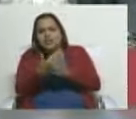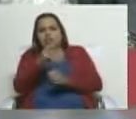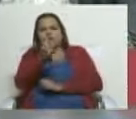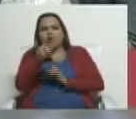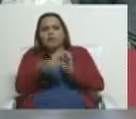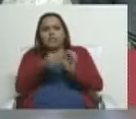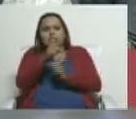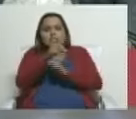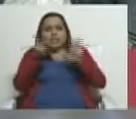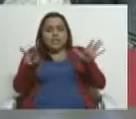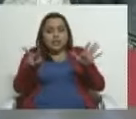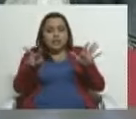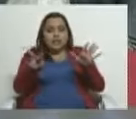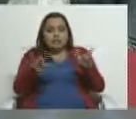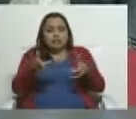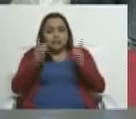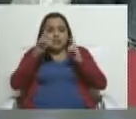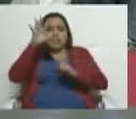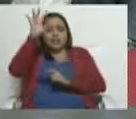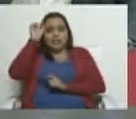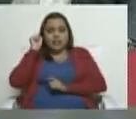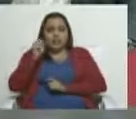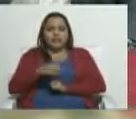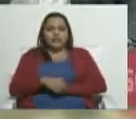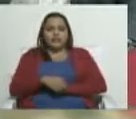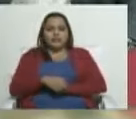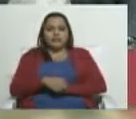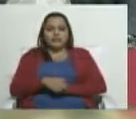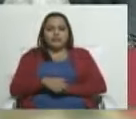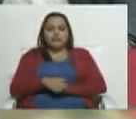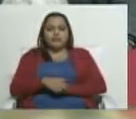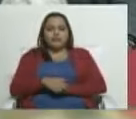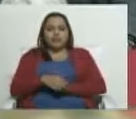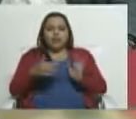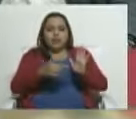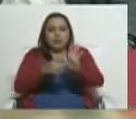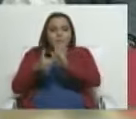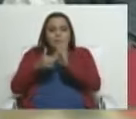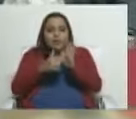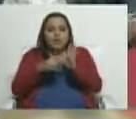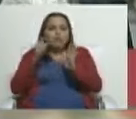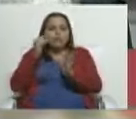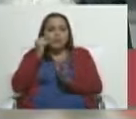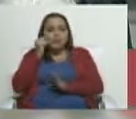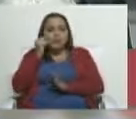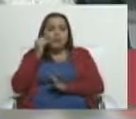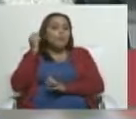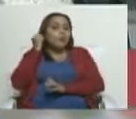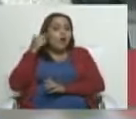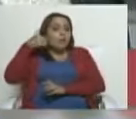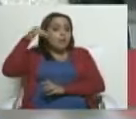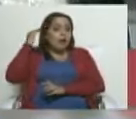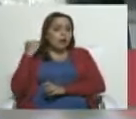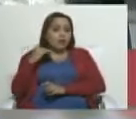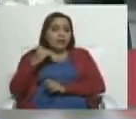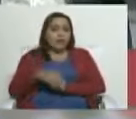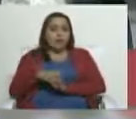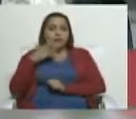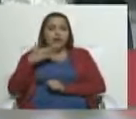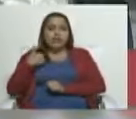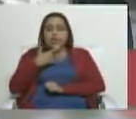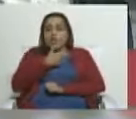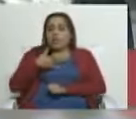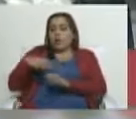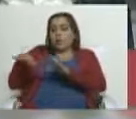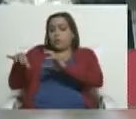Eso es lo que te permite entender el posfascismo en las expresiones de María Corina Machado. Yo apuesto por un